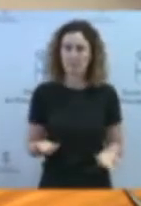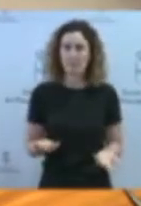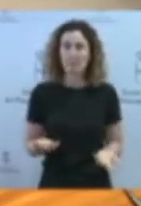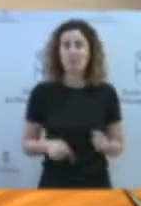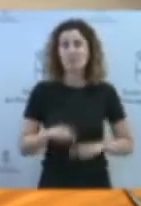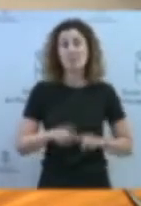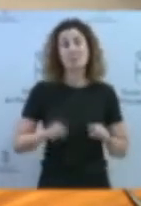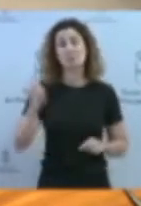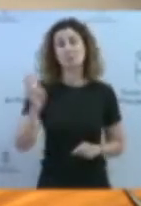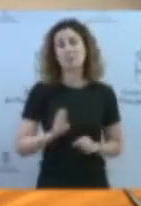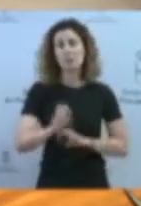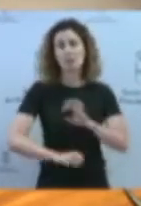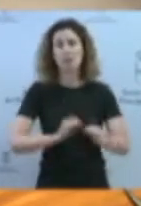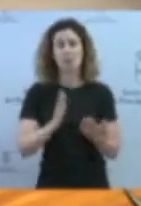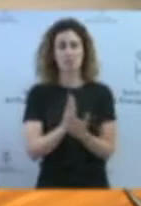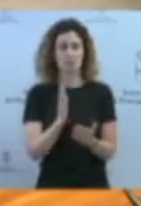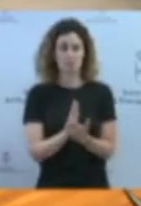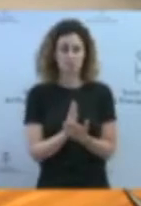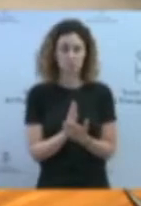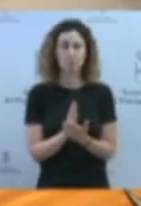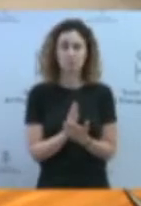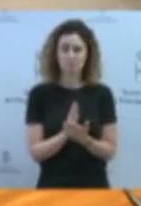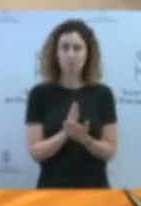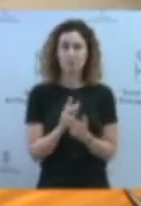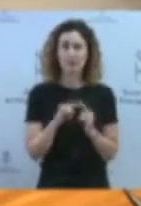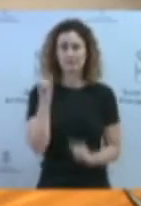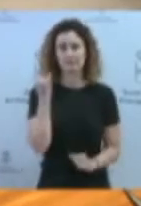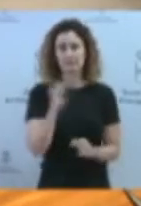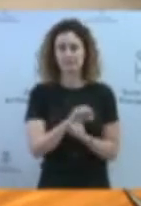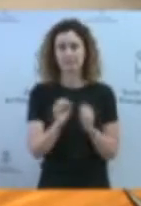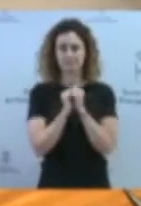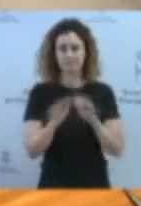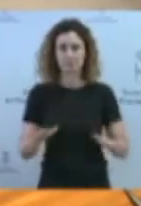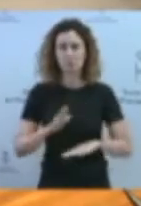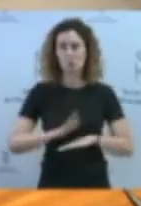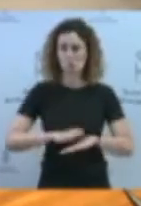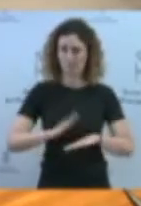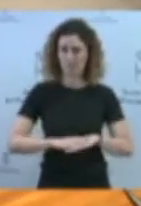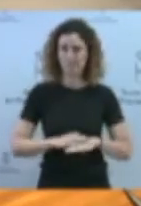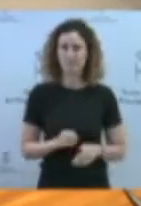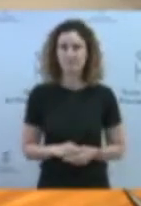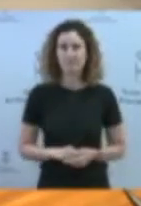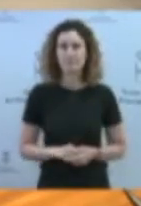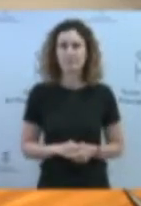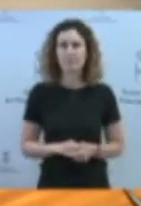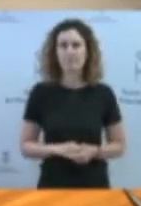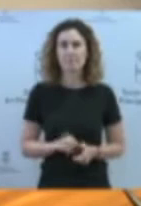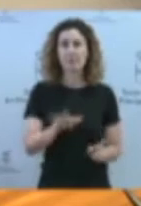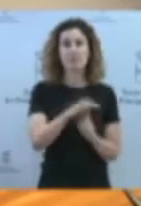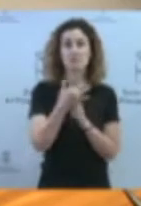consecuencia de la situación excepcional de la pandemia y consecuencia de la situación en concreto de este centro y con quien